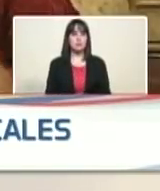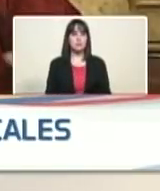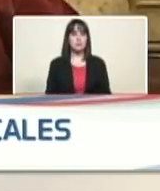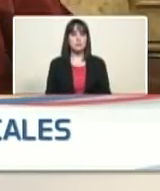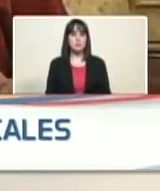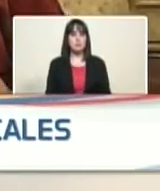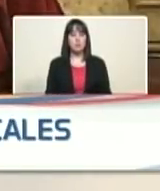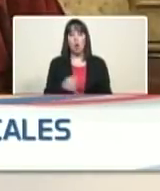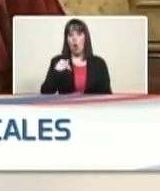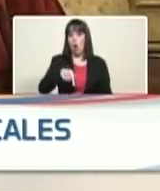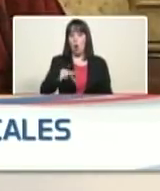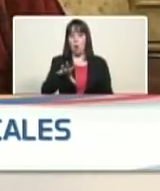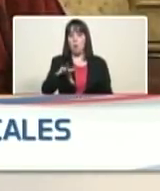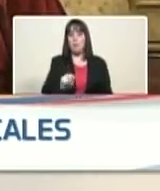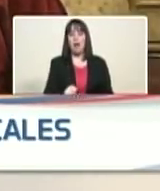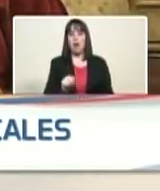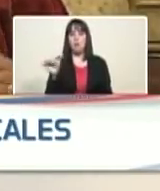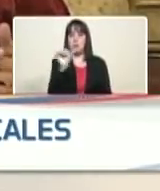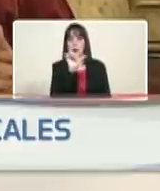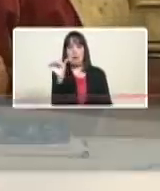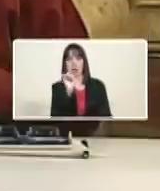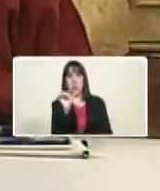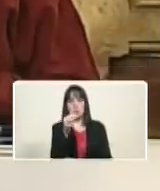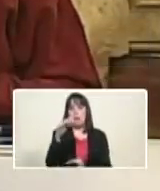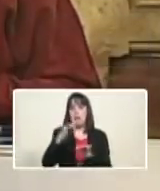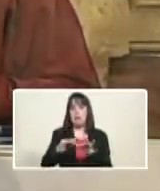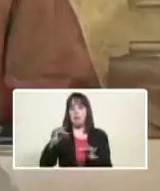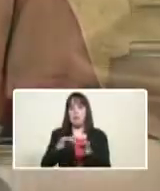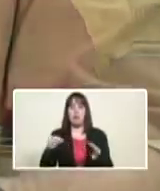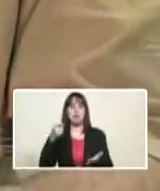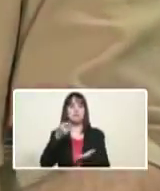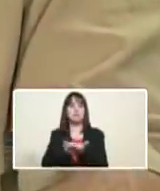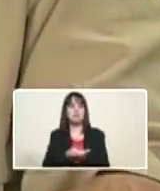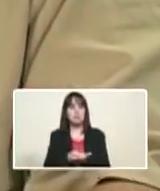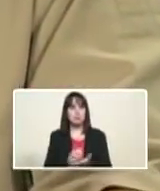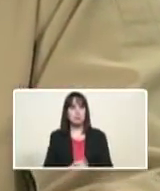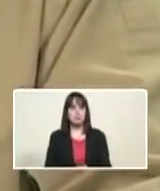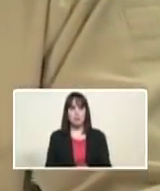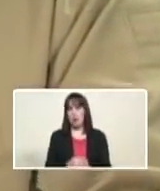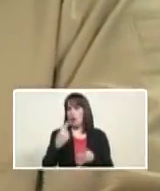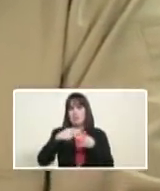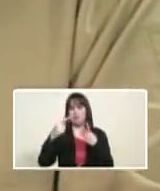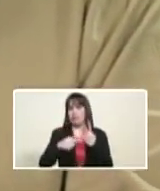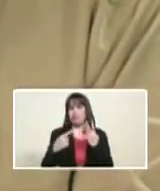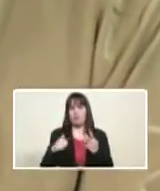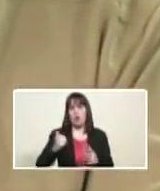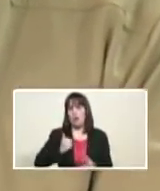O un carrito, pues, en Petro. O muchas otras cosas.